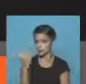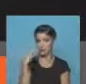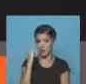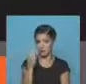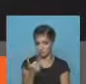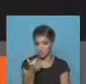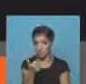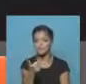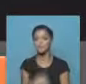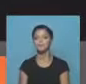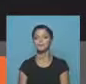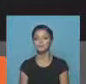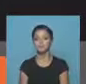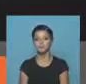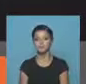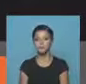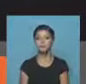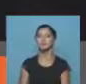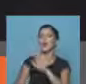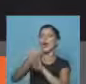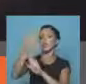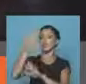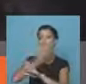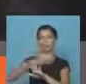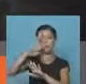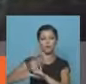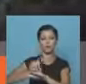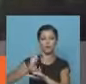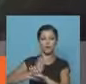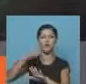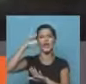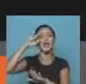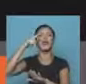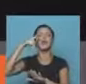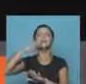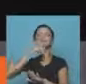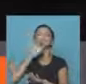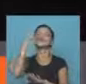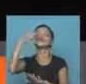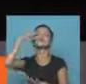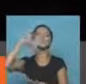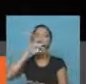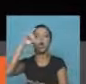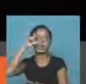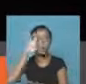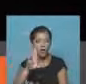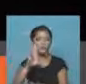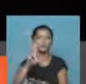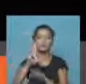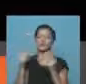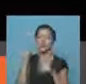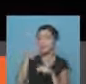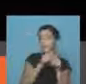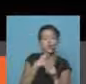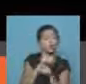recién, una reacción a la larguísima dictadura de Stroessner, es que prohíbe no solo la reelección consecutiva, sino la reelección, exacto, en todas sus formas. Es decir, una